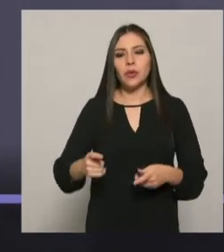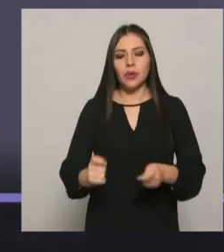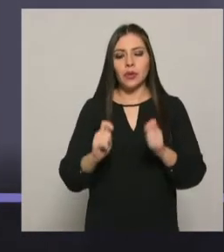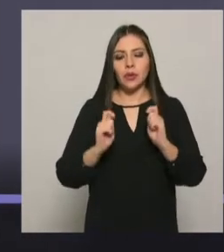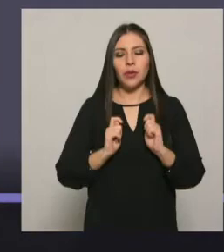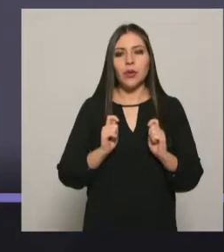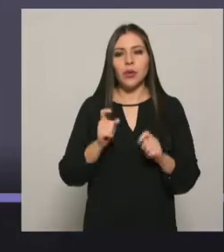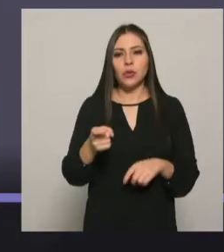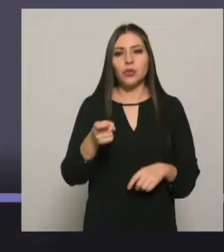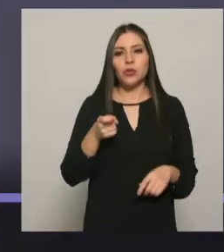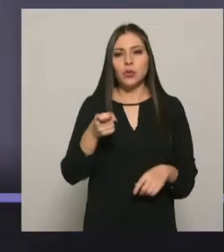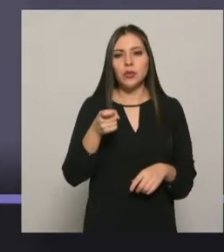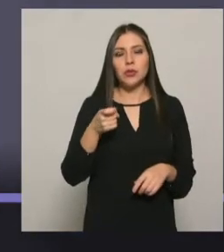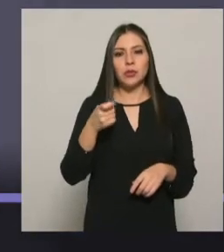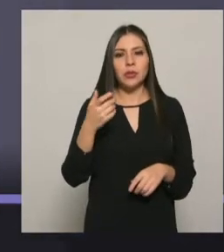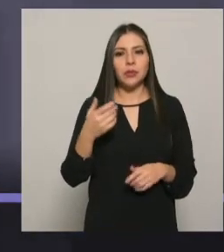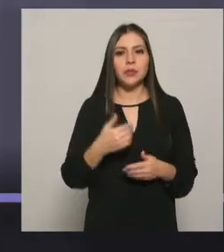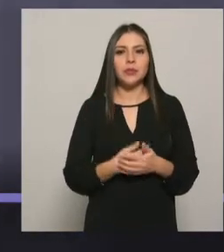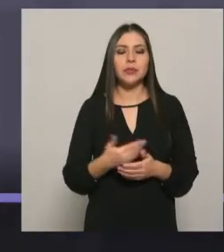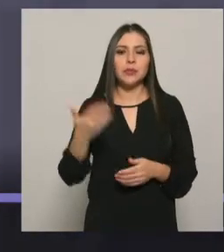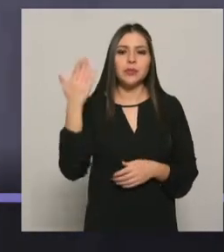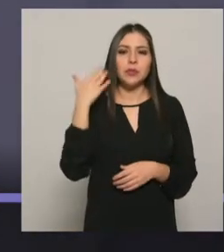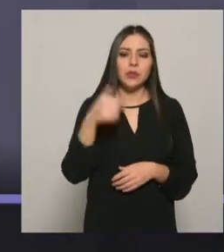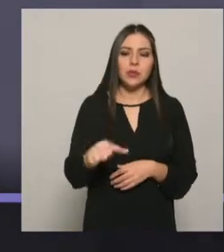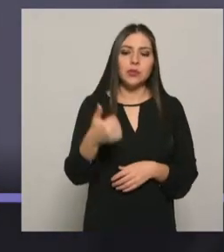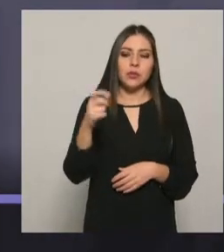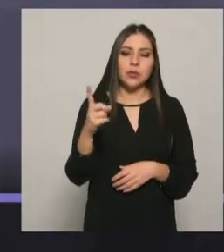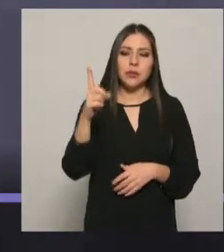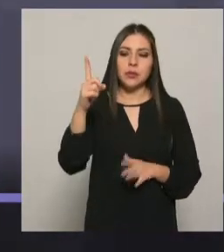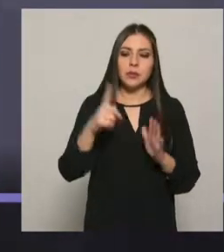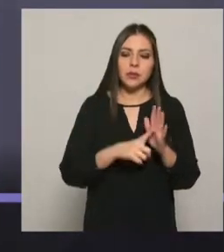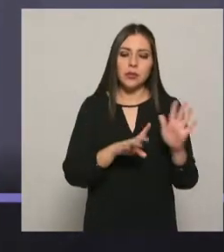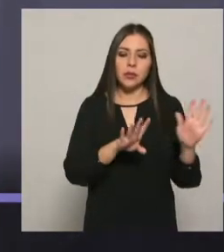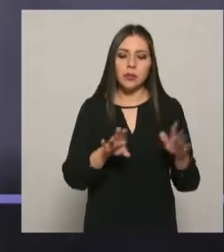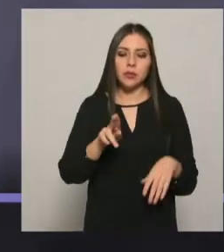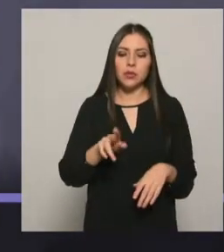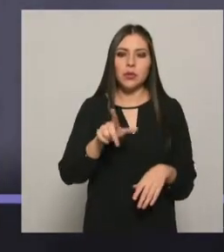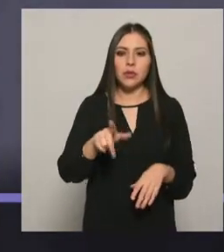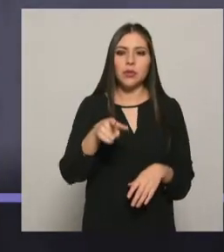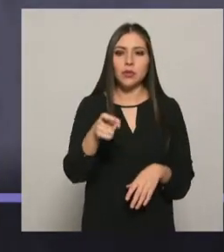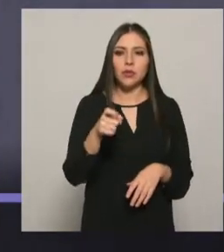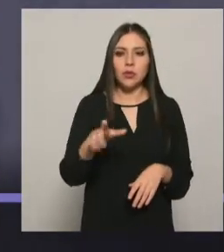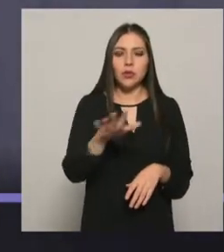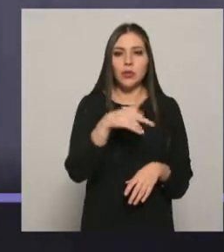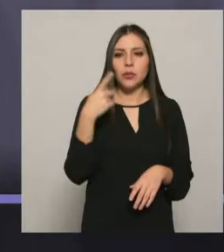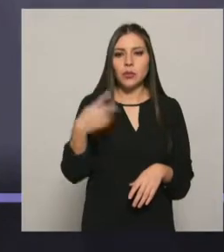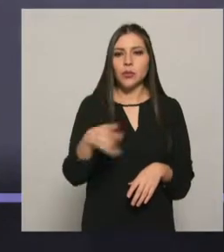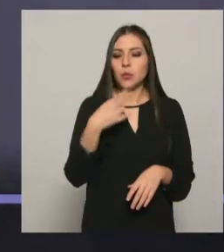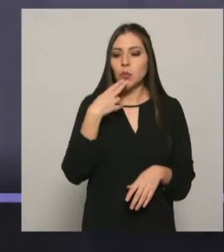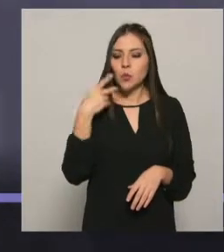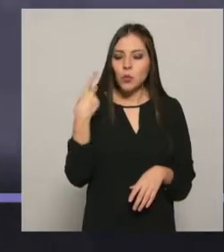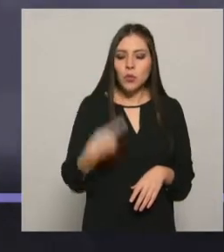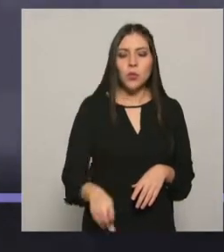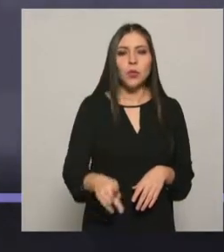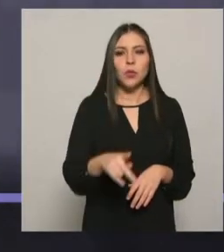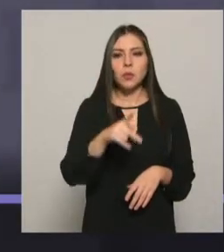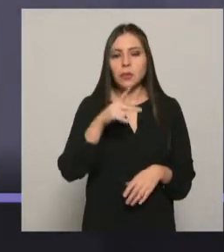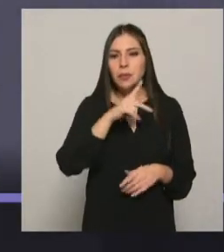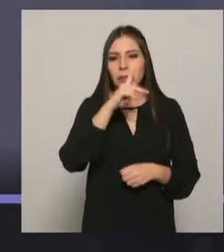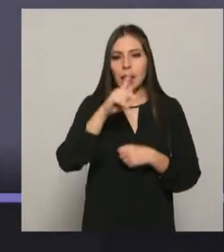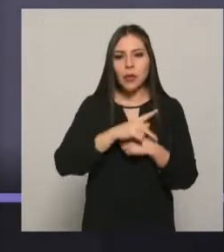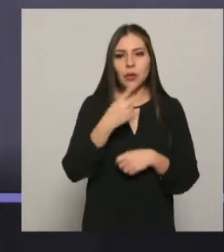Xochimilco como desde el 11 de diciembre de 1987 como patrimonio cultural, pues estamos en esa